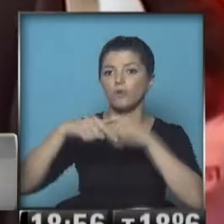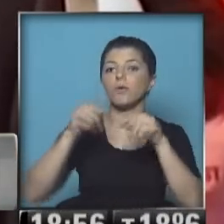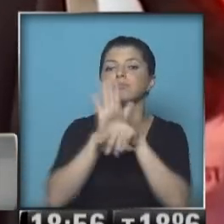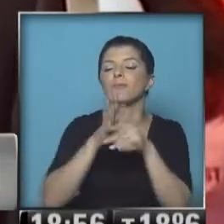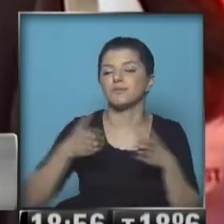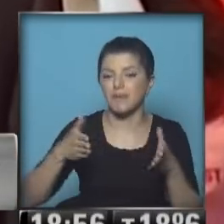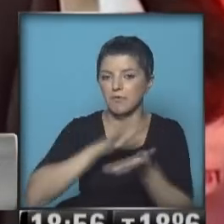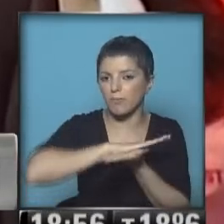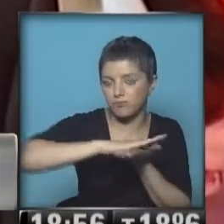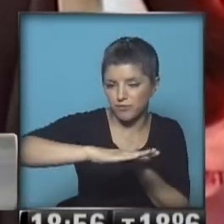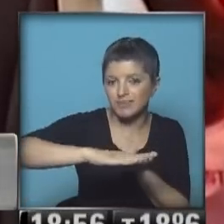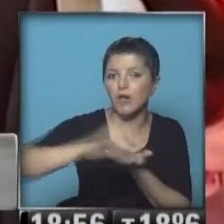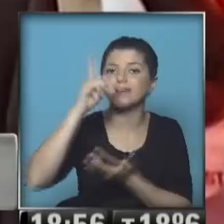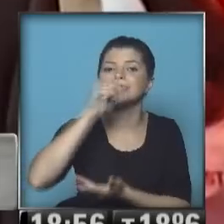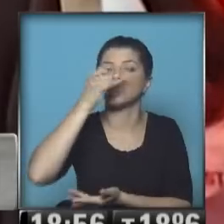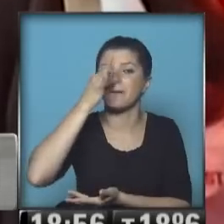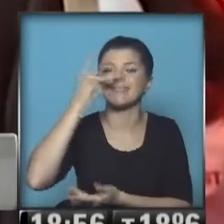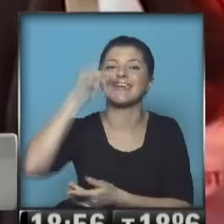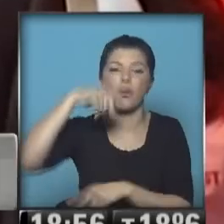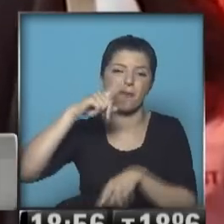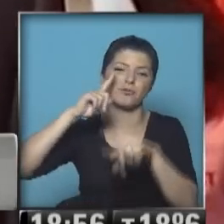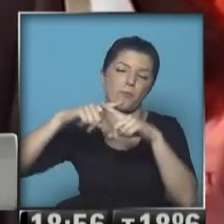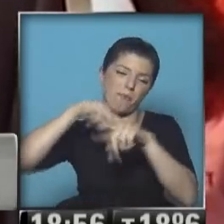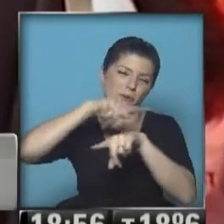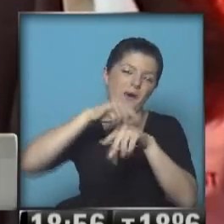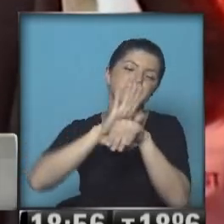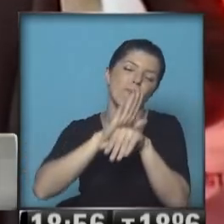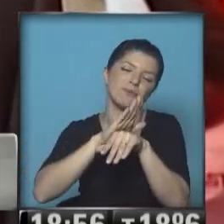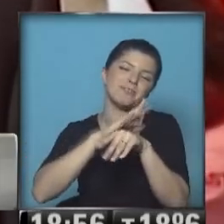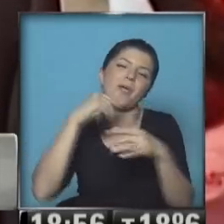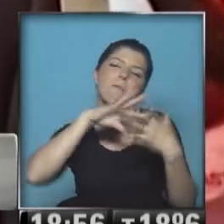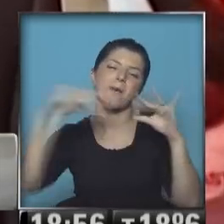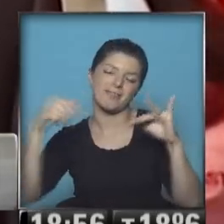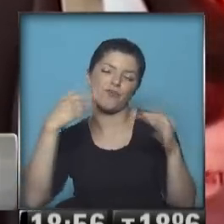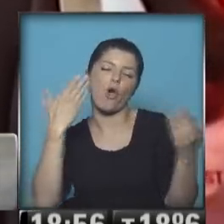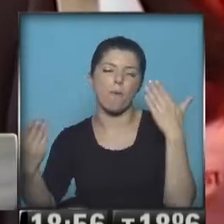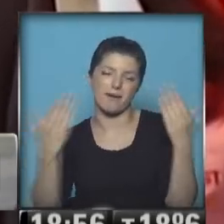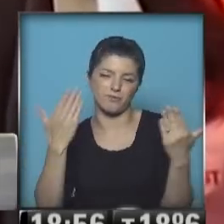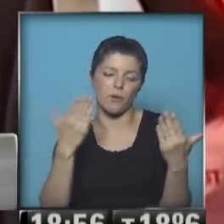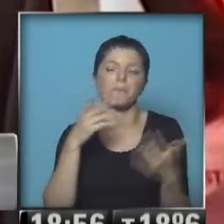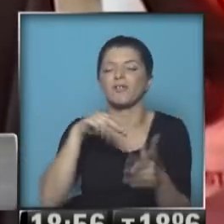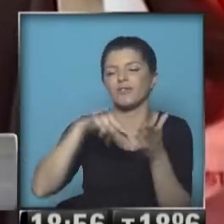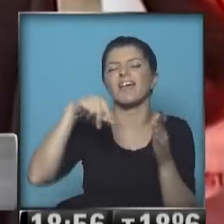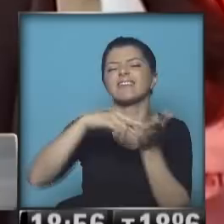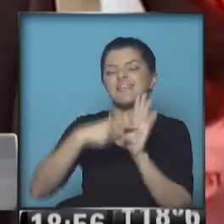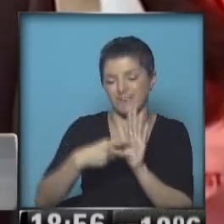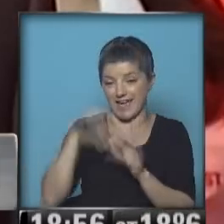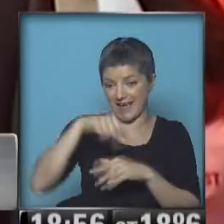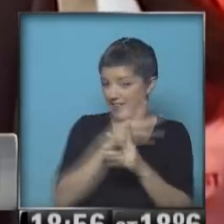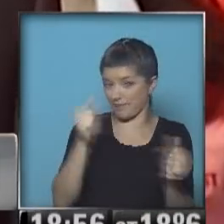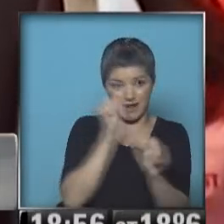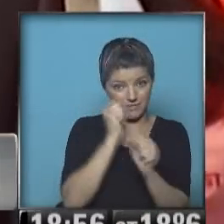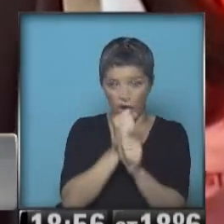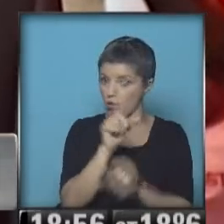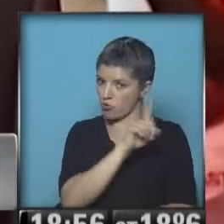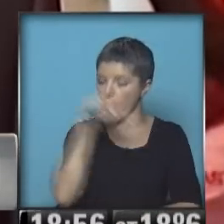a 120 kilómetros por hora. Esto es para contarle que esto no termina acá. Nosotros tenemos máquinas